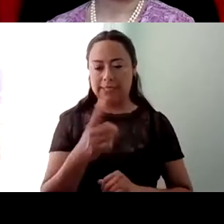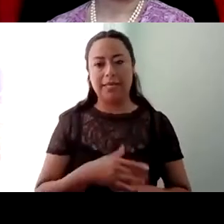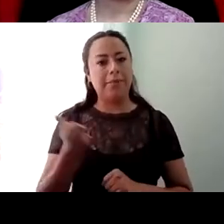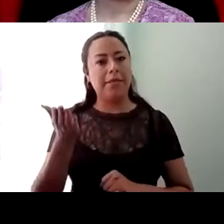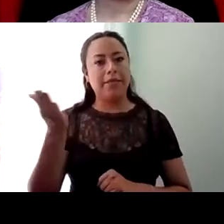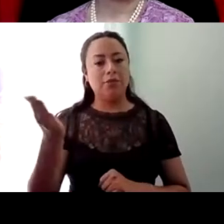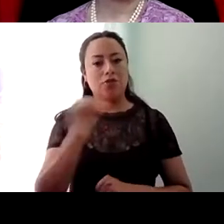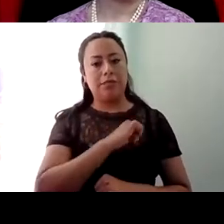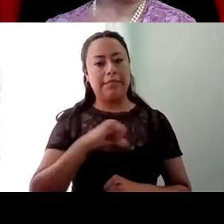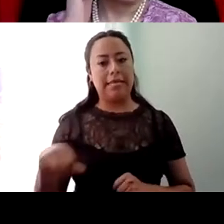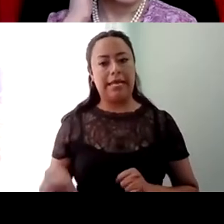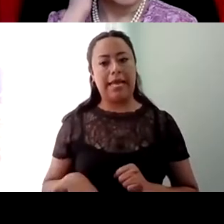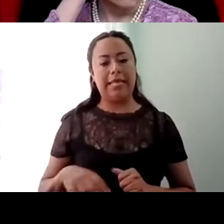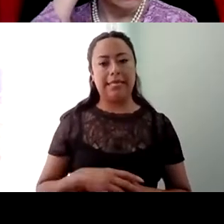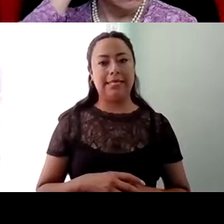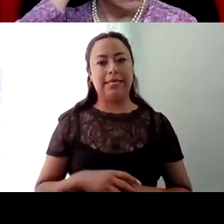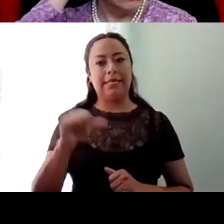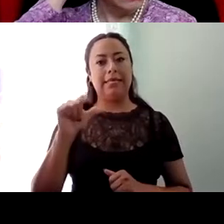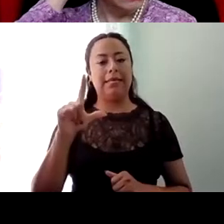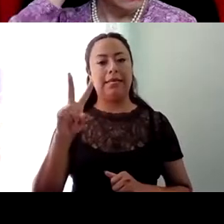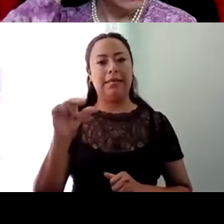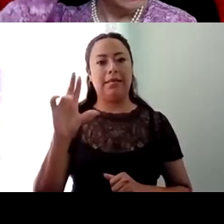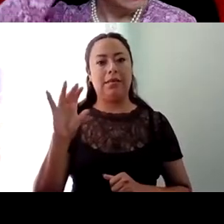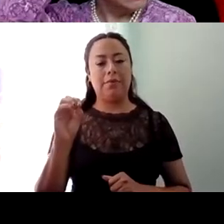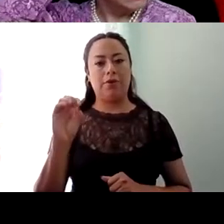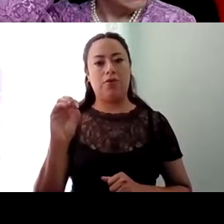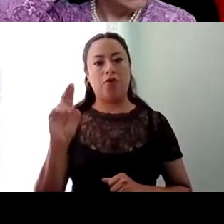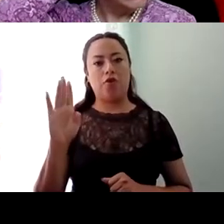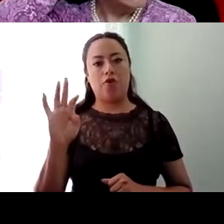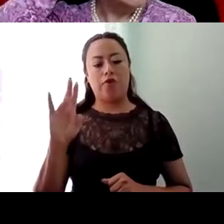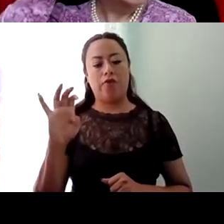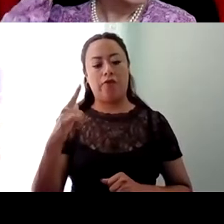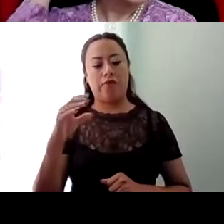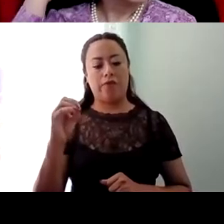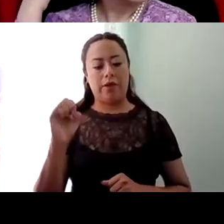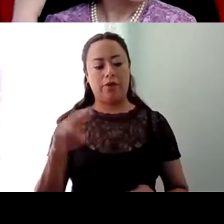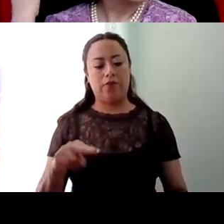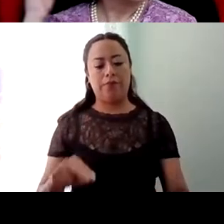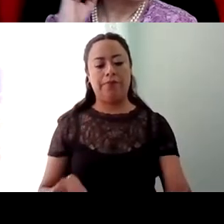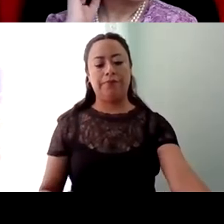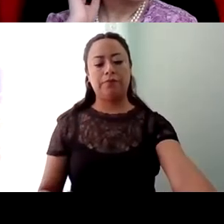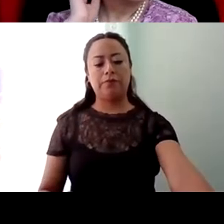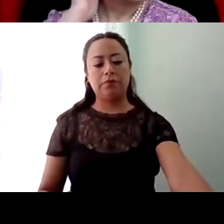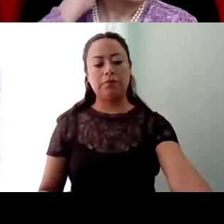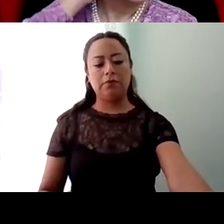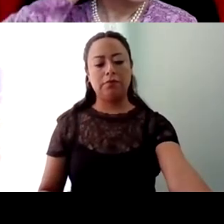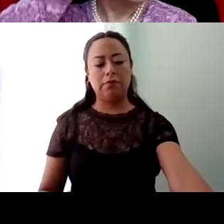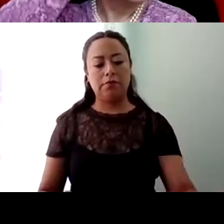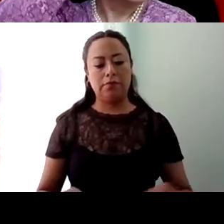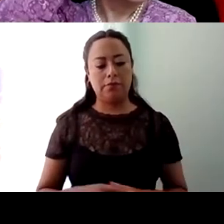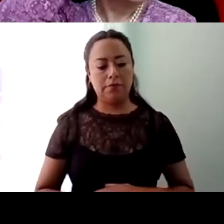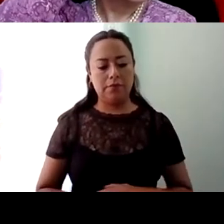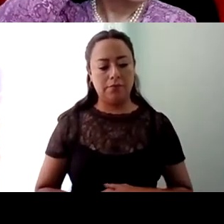alcaldía de Álvaro Obregón, porque hasta hace un par de meses no